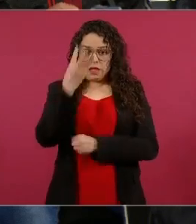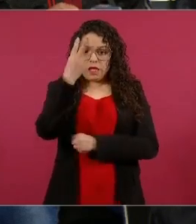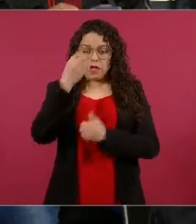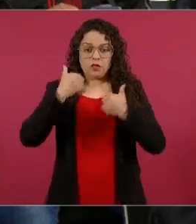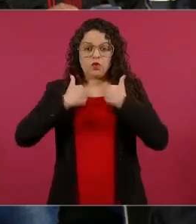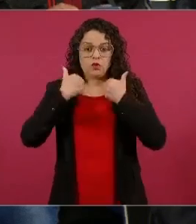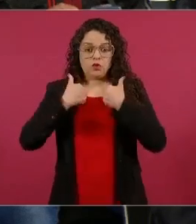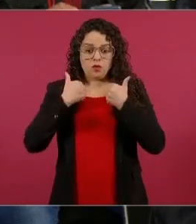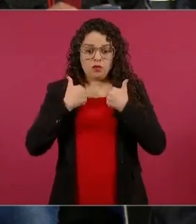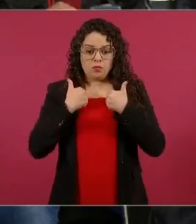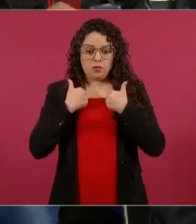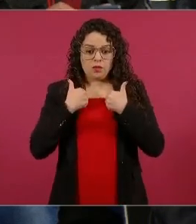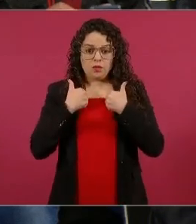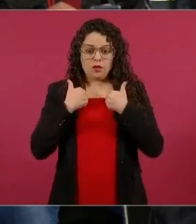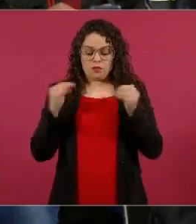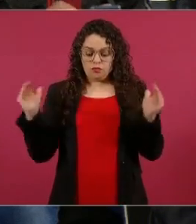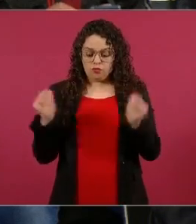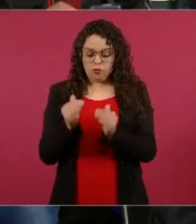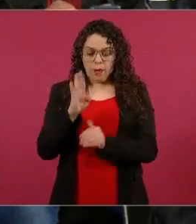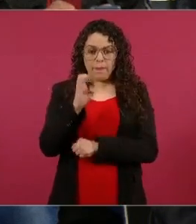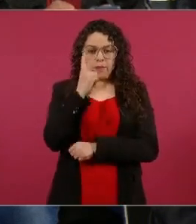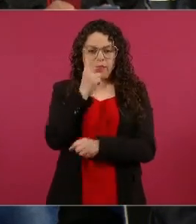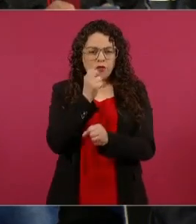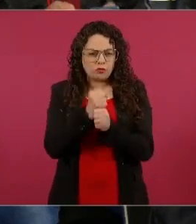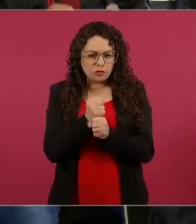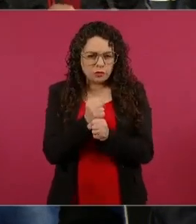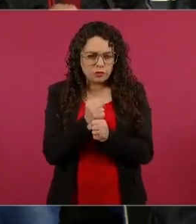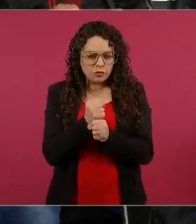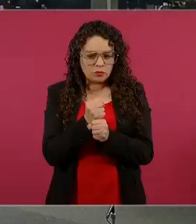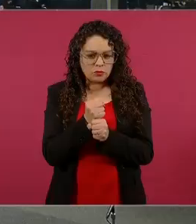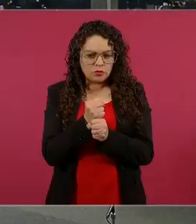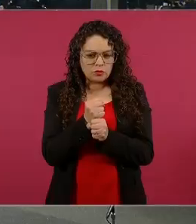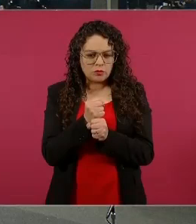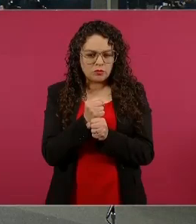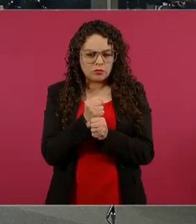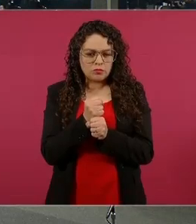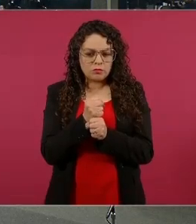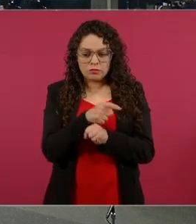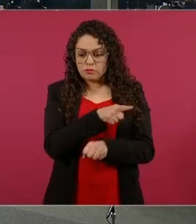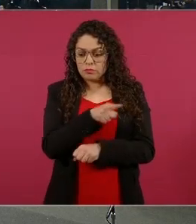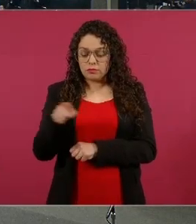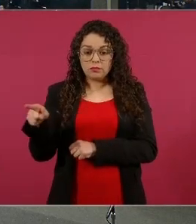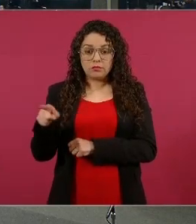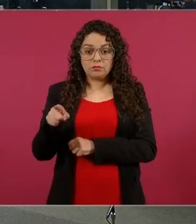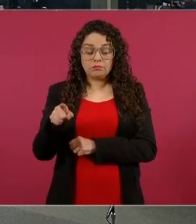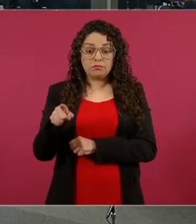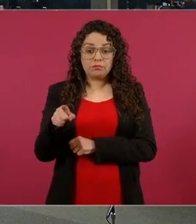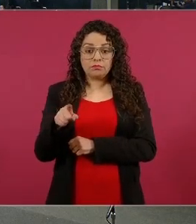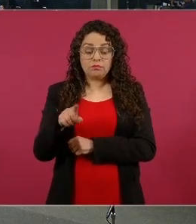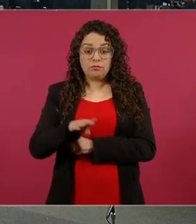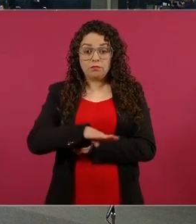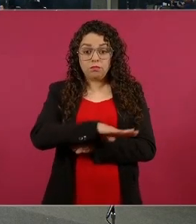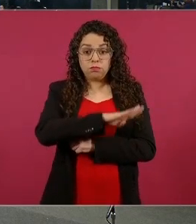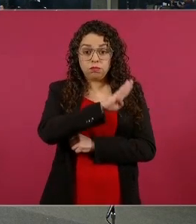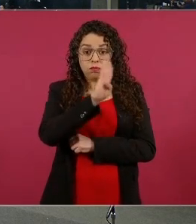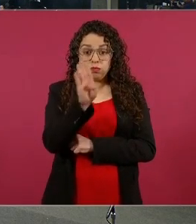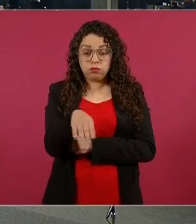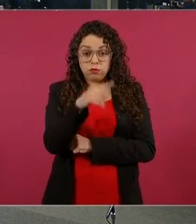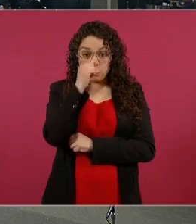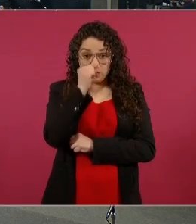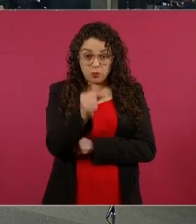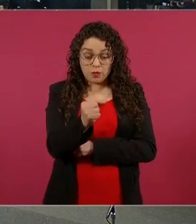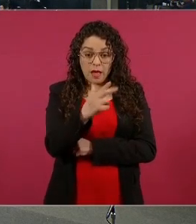un bebé de 2 años y un bueno ellos fallecieron pero heridos hay un